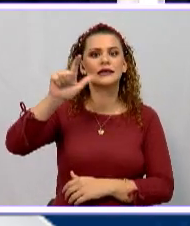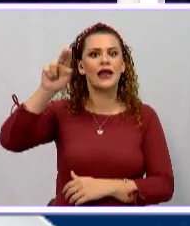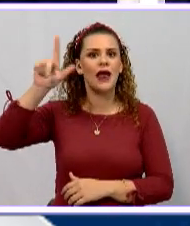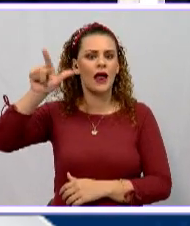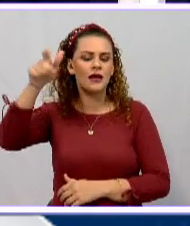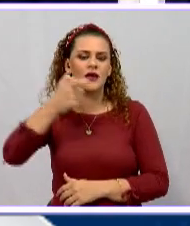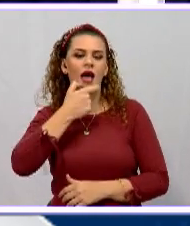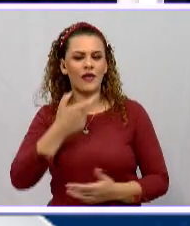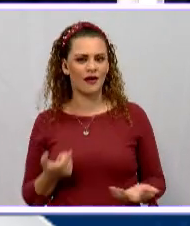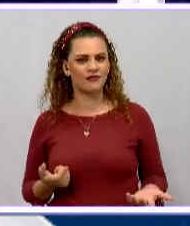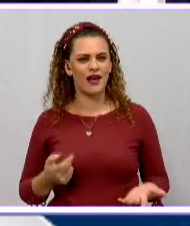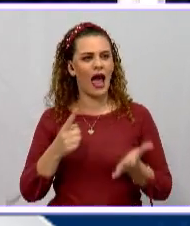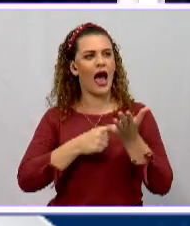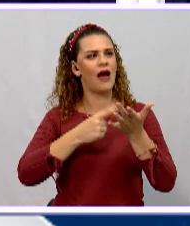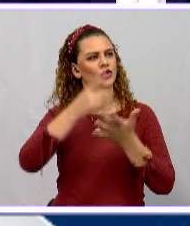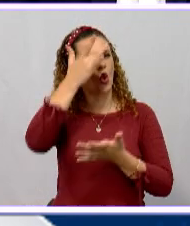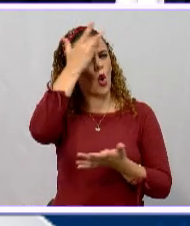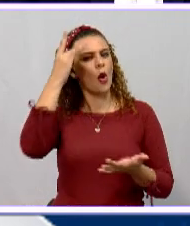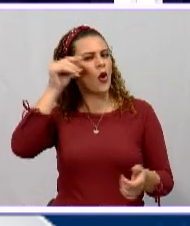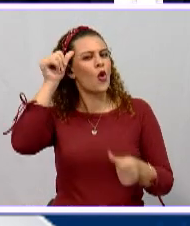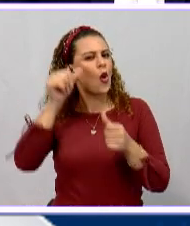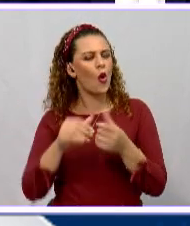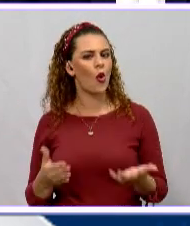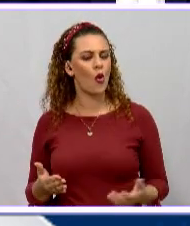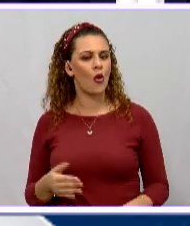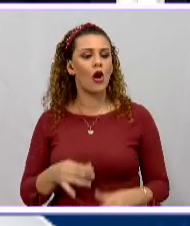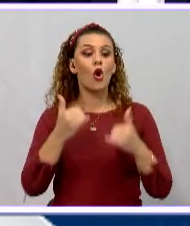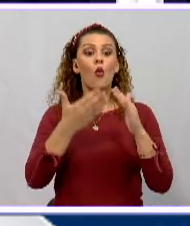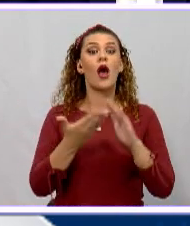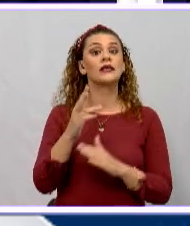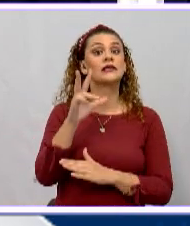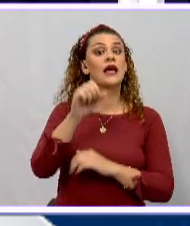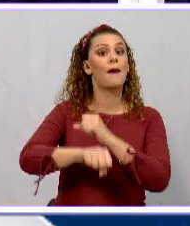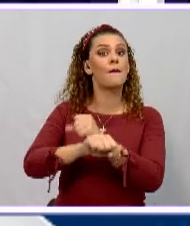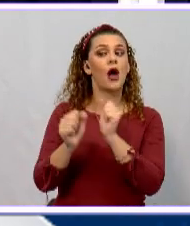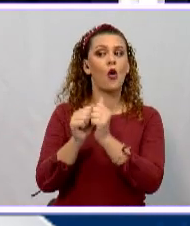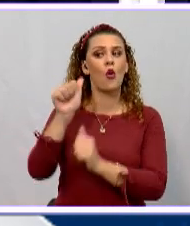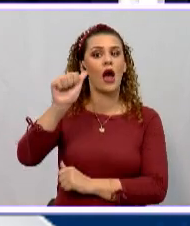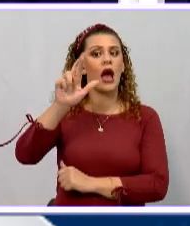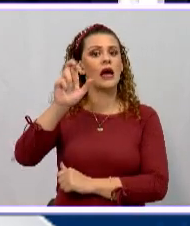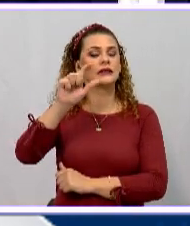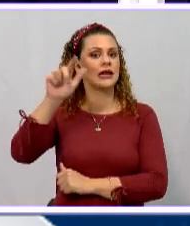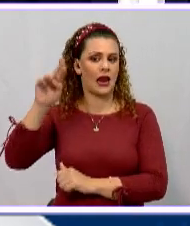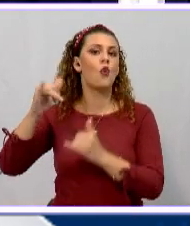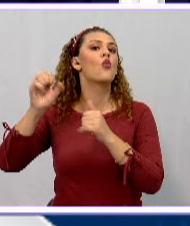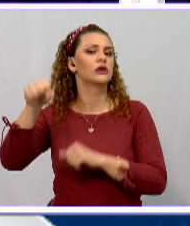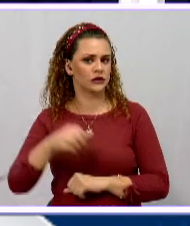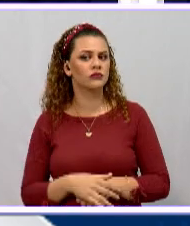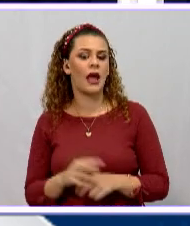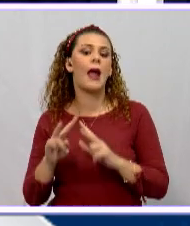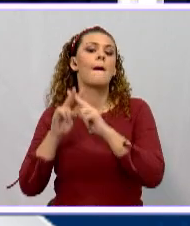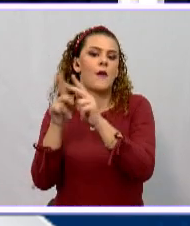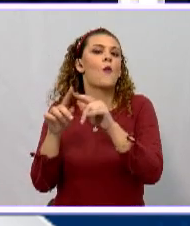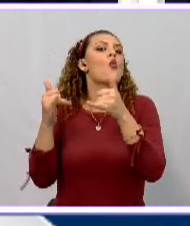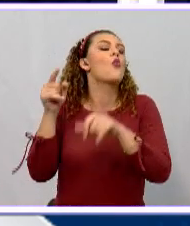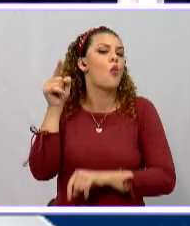y a veces como que no nos no no no no nos ubicamos y jugó casi 30 partidos con el Arsenal No es que no jugó del todo Recuerden que estuvo cedido a préstamo